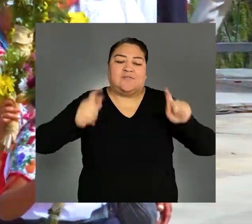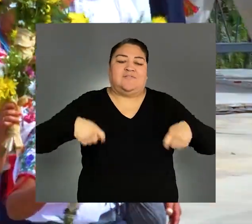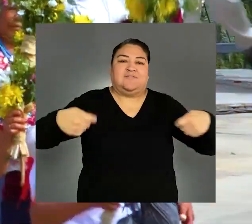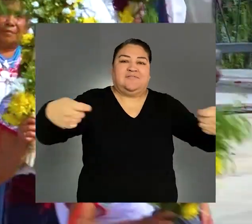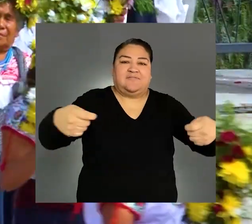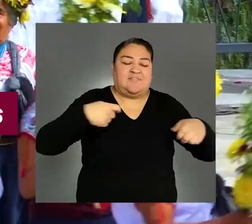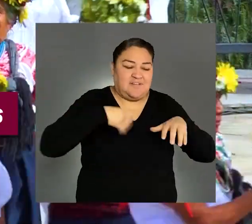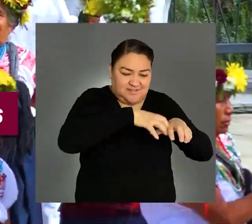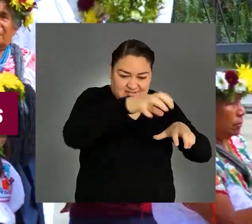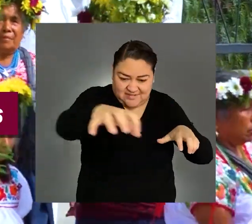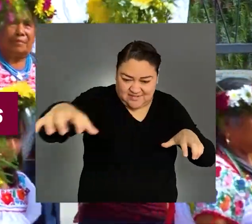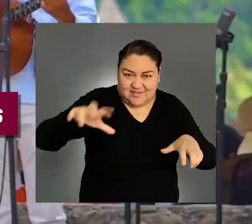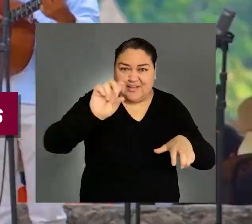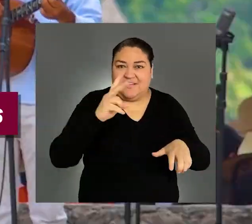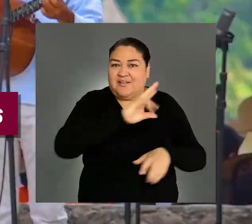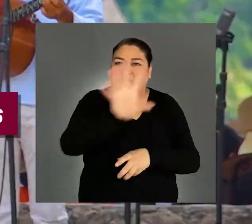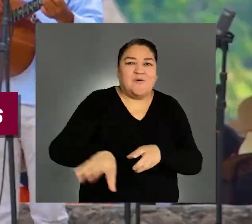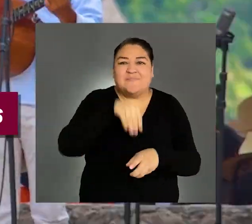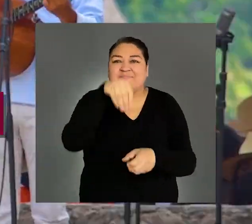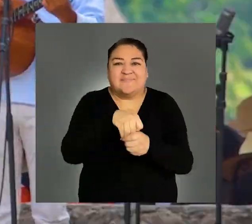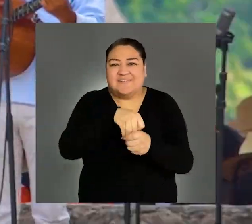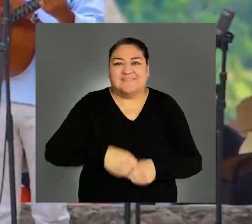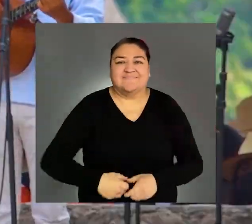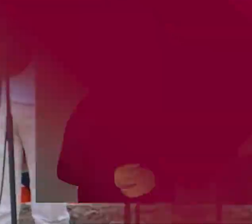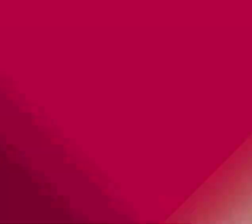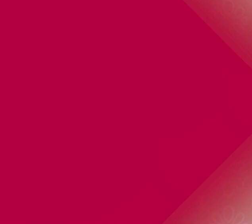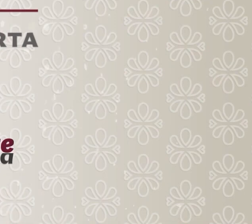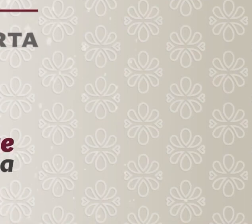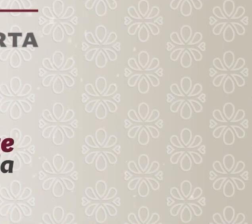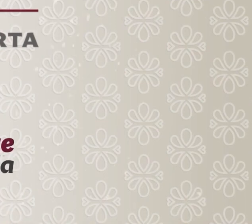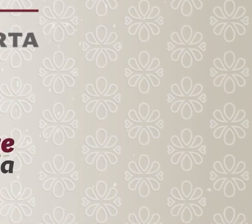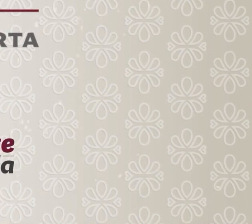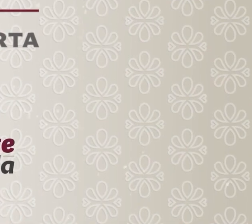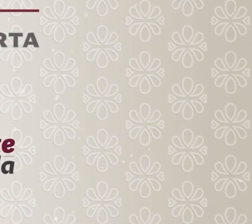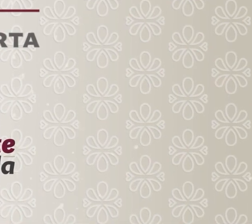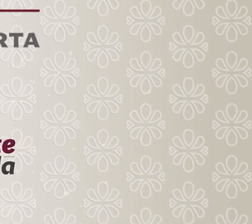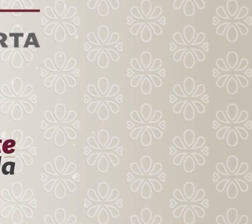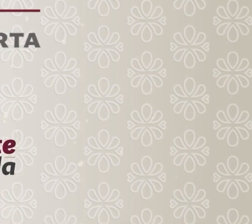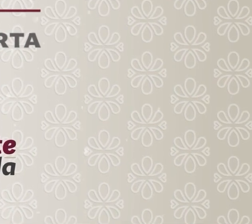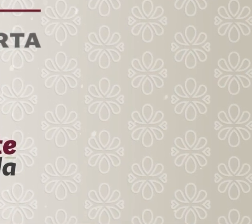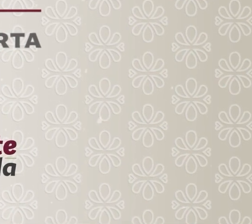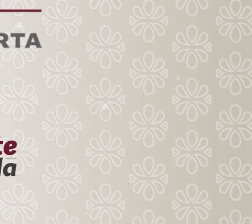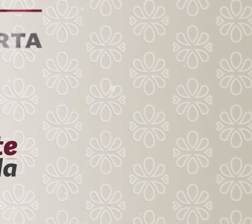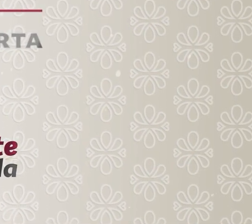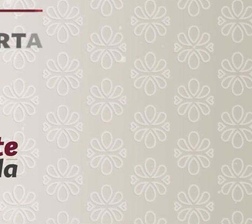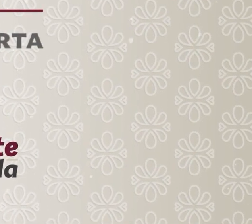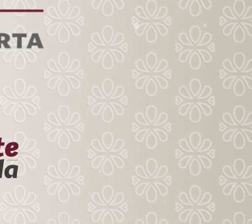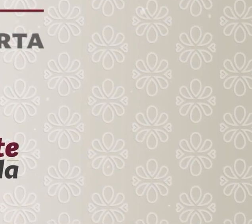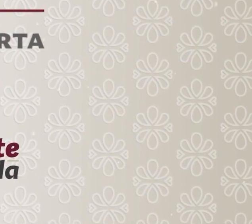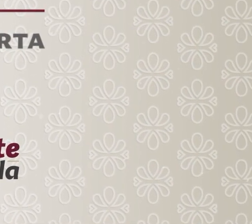preservamos nuestras tradiciones en las 32 regiones Un gobierno de la gente que engrandece a Puebla